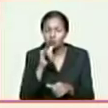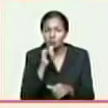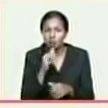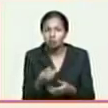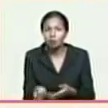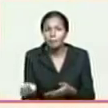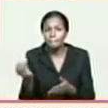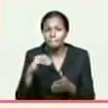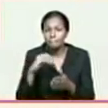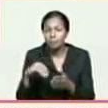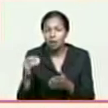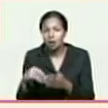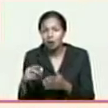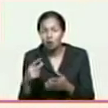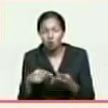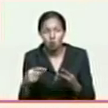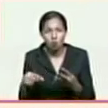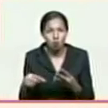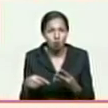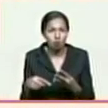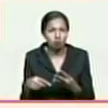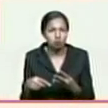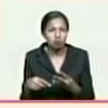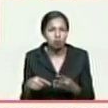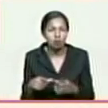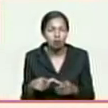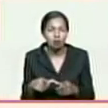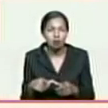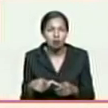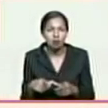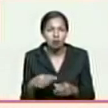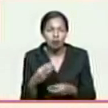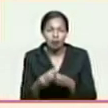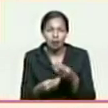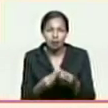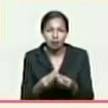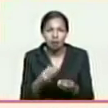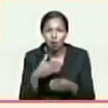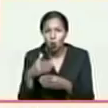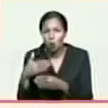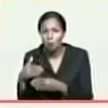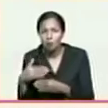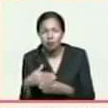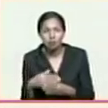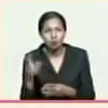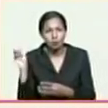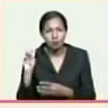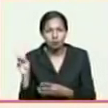algún tipo de situación que sea necesario compartir con ustedes.